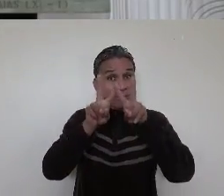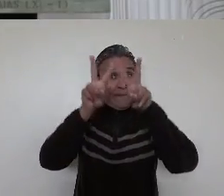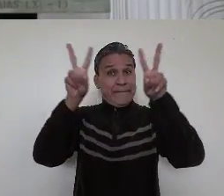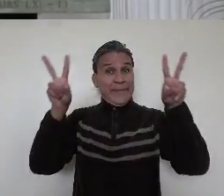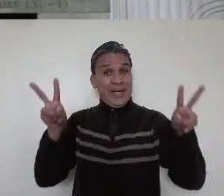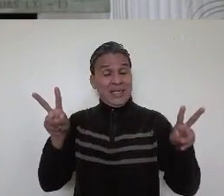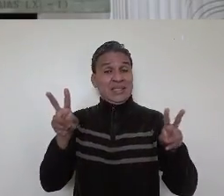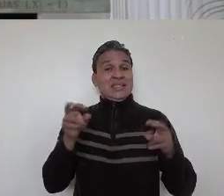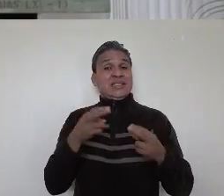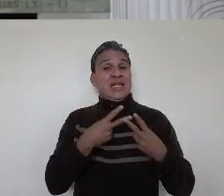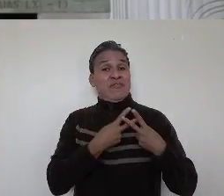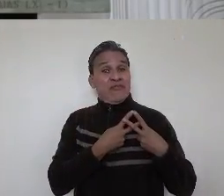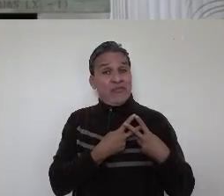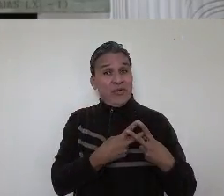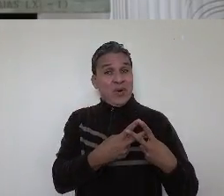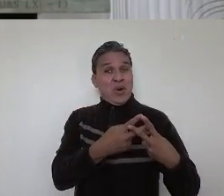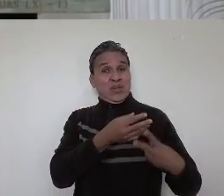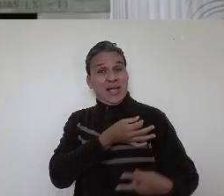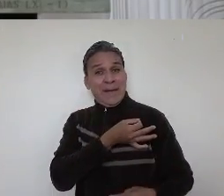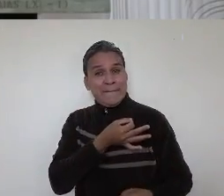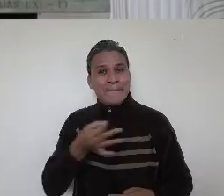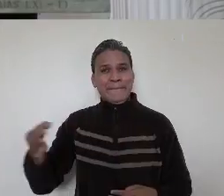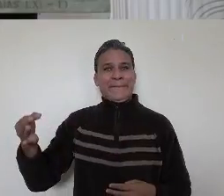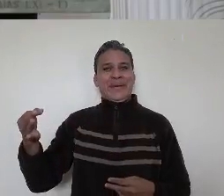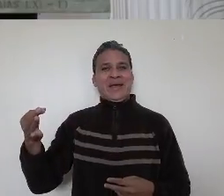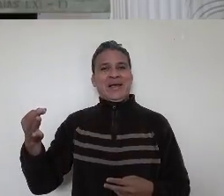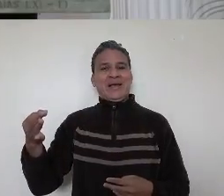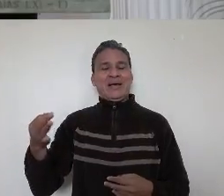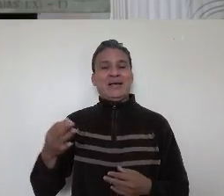paz de buena voluntad.